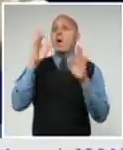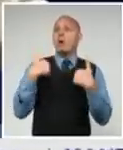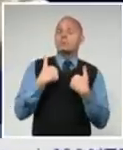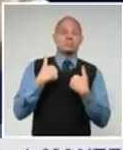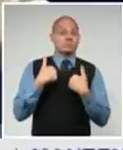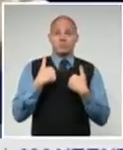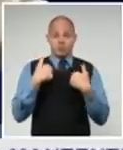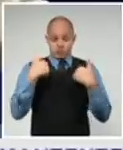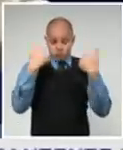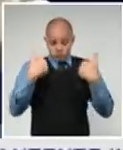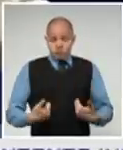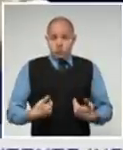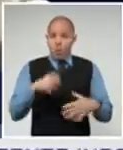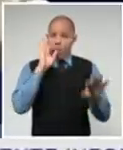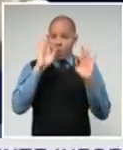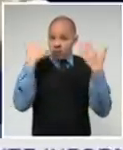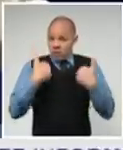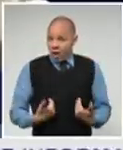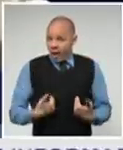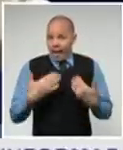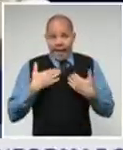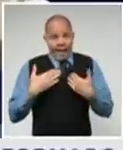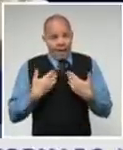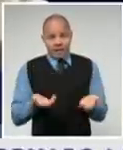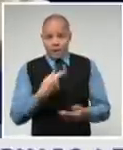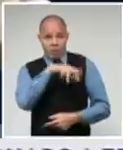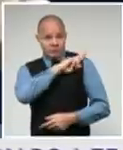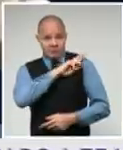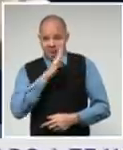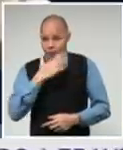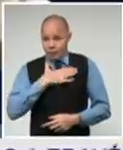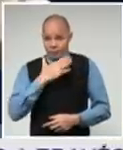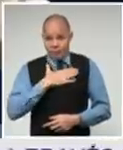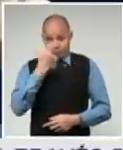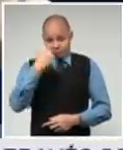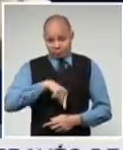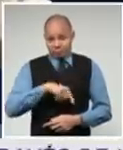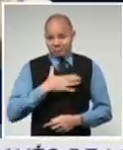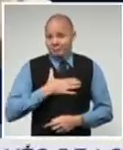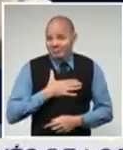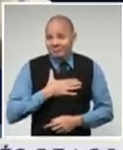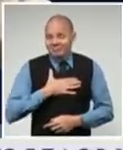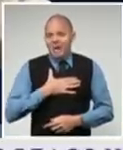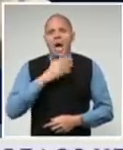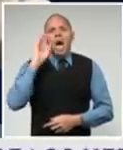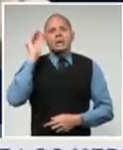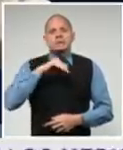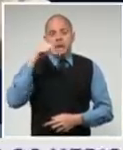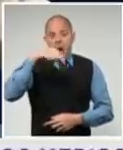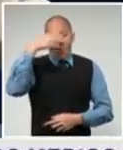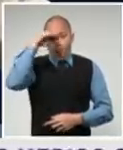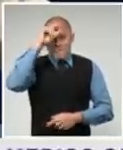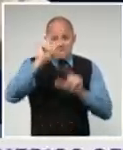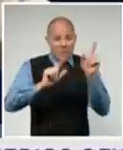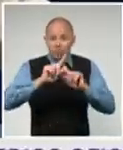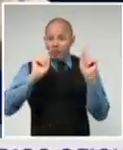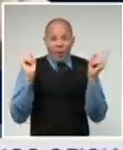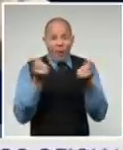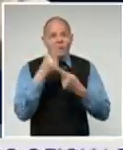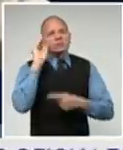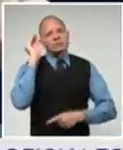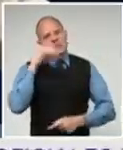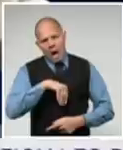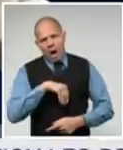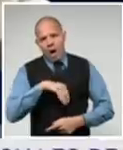enfermedad. Aquí en Cuba yo creo que quede poco, porque además hasta los niños muchas veces escuchan las conferencias y